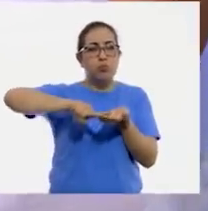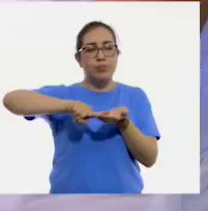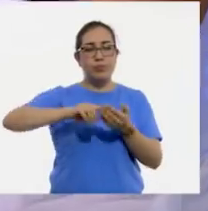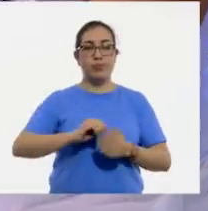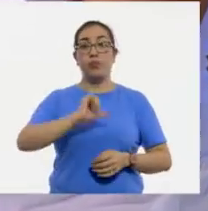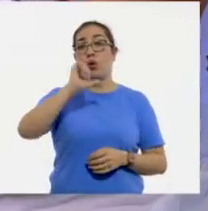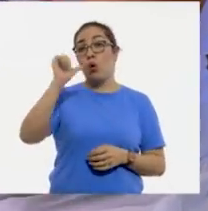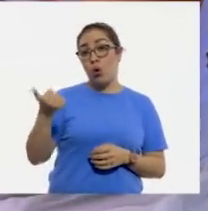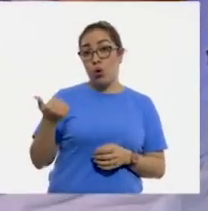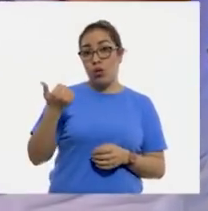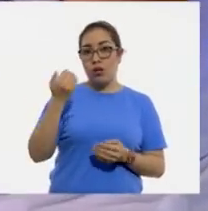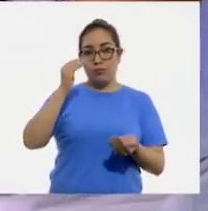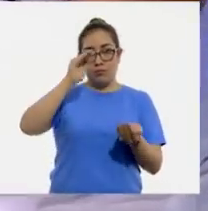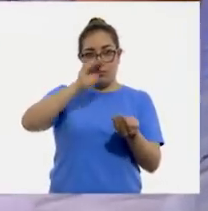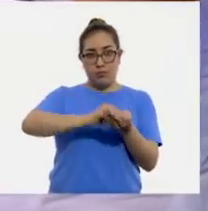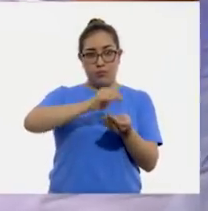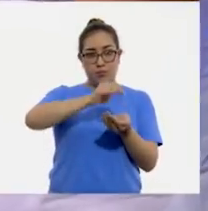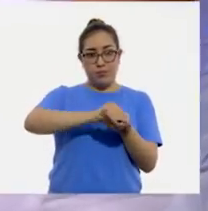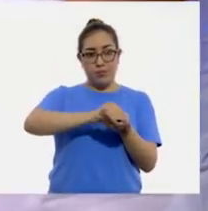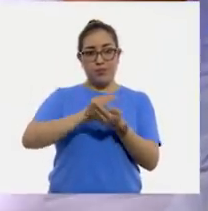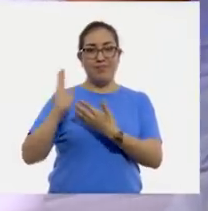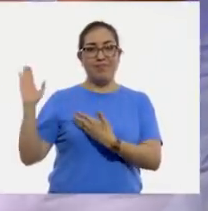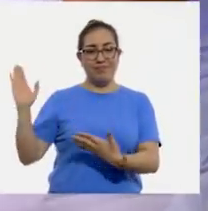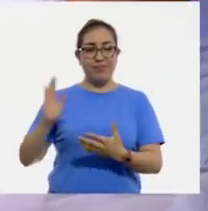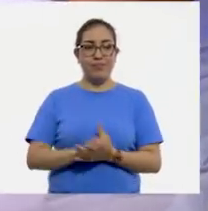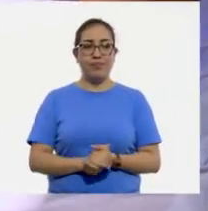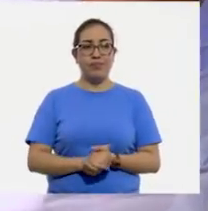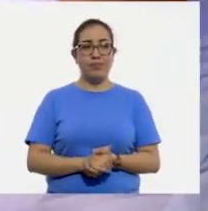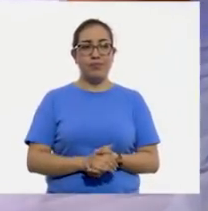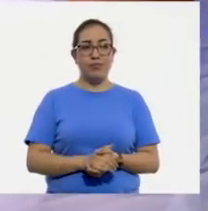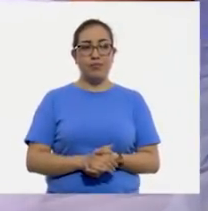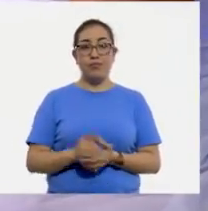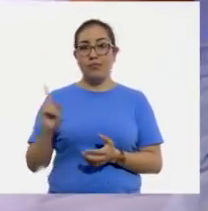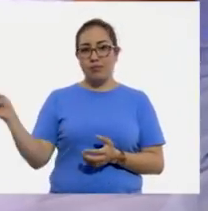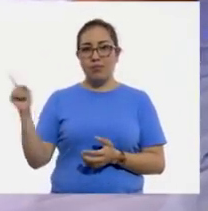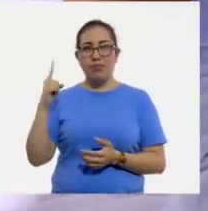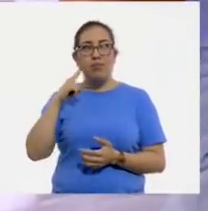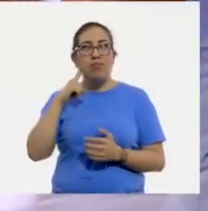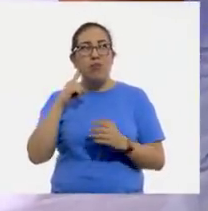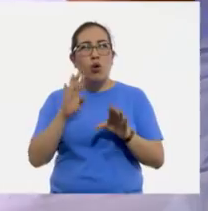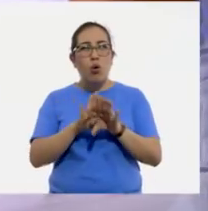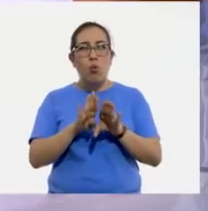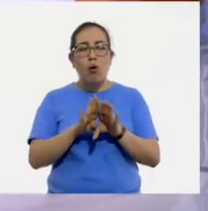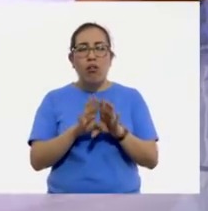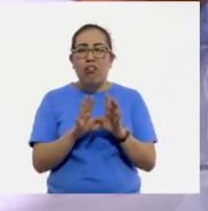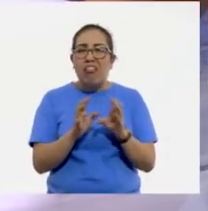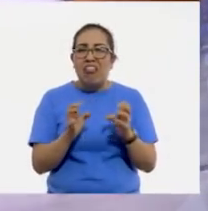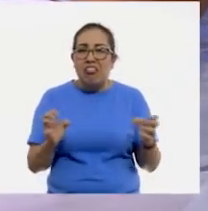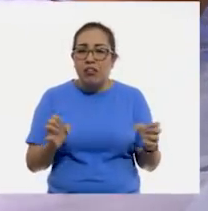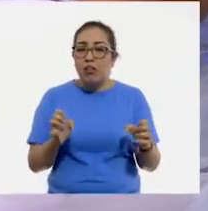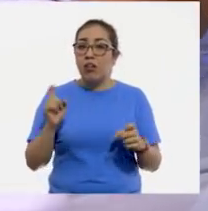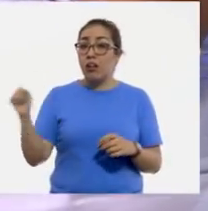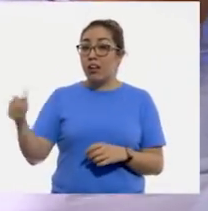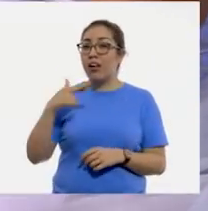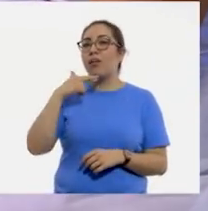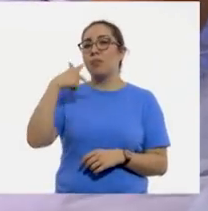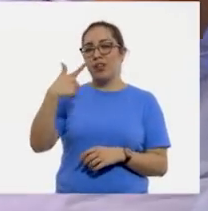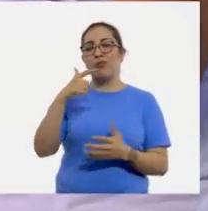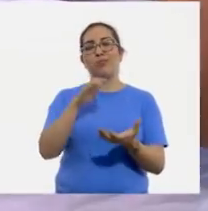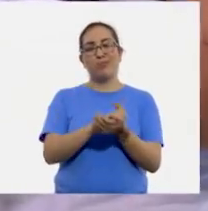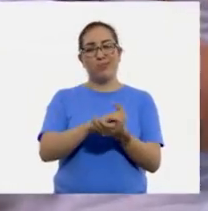y con la otra mano la vas a tocar. Si tocas así, el sonido es muy seco y si tocas así, se escucha